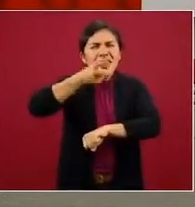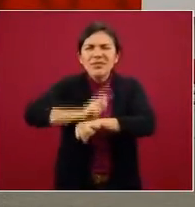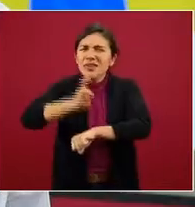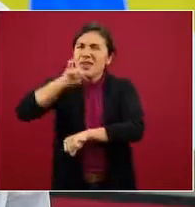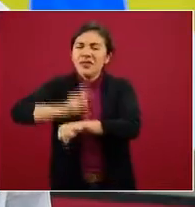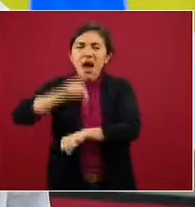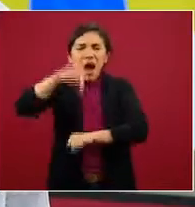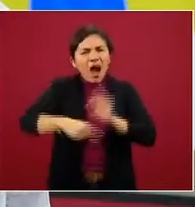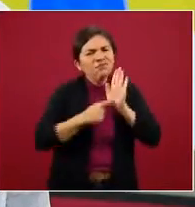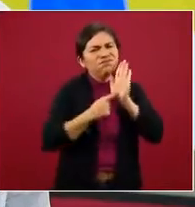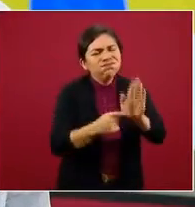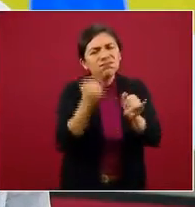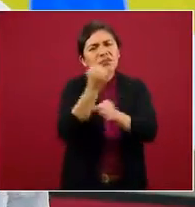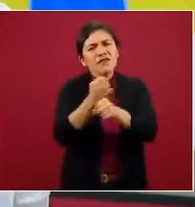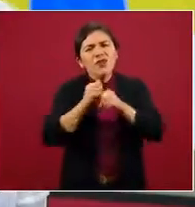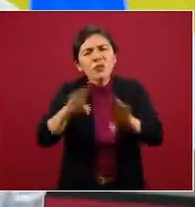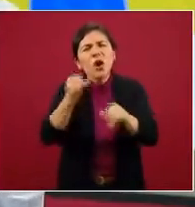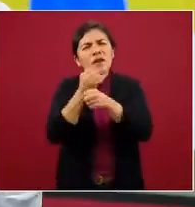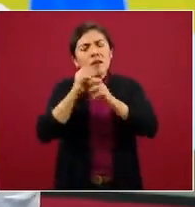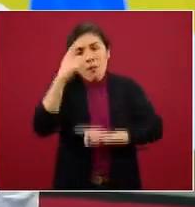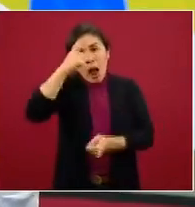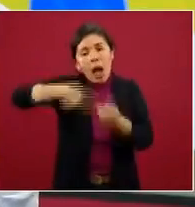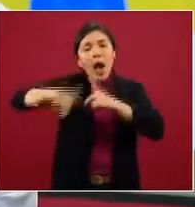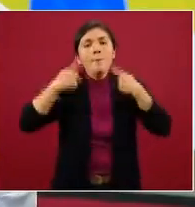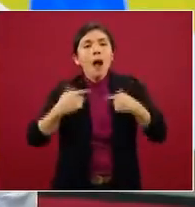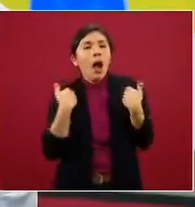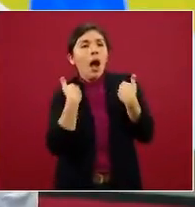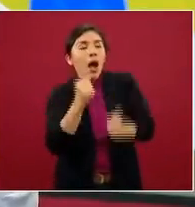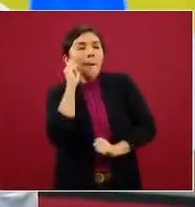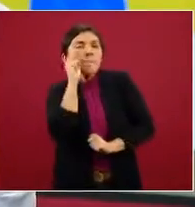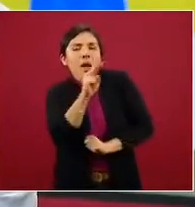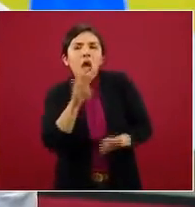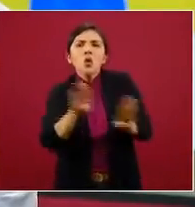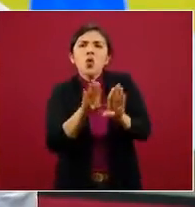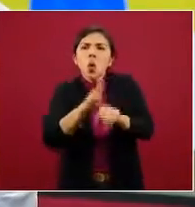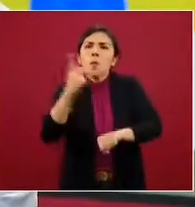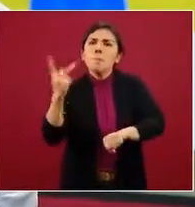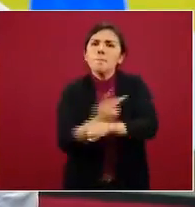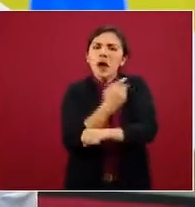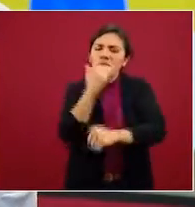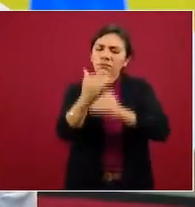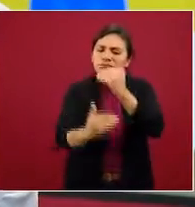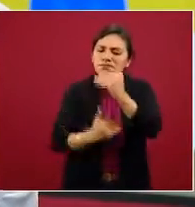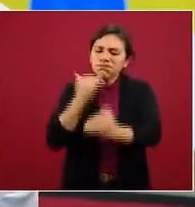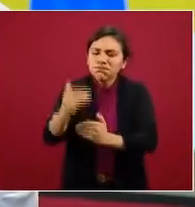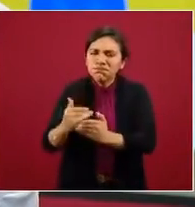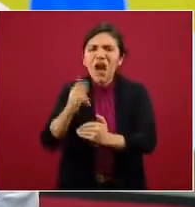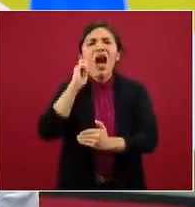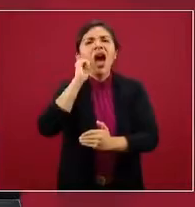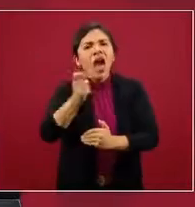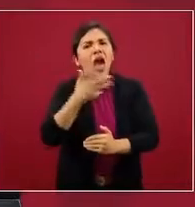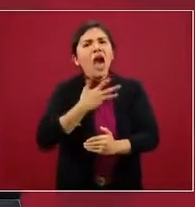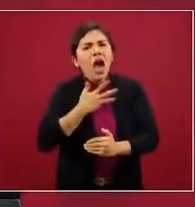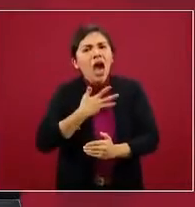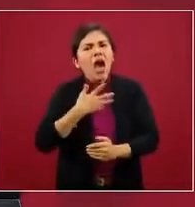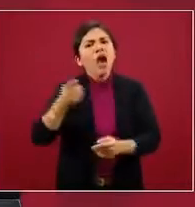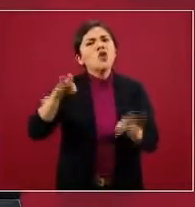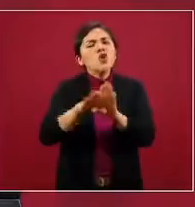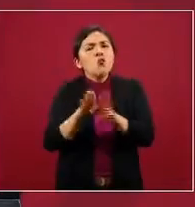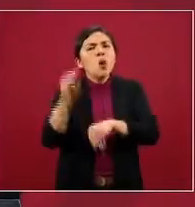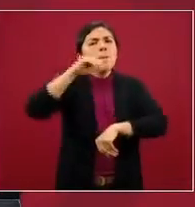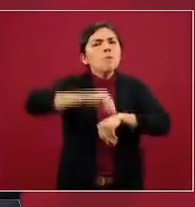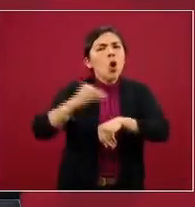dar información para que el pueblo de México sepa cómo está ocurriendo la epidemia y cuáles son las actitudes